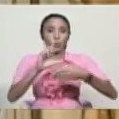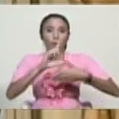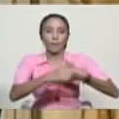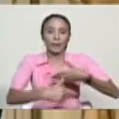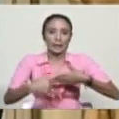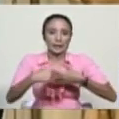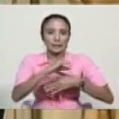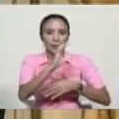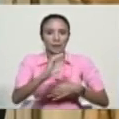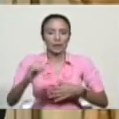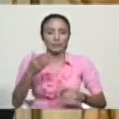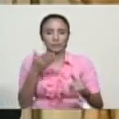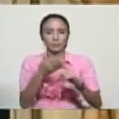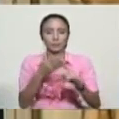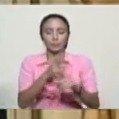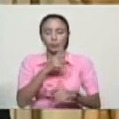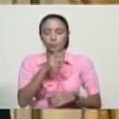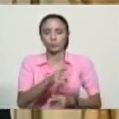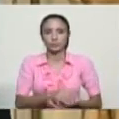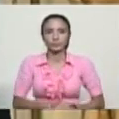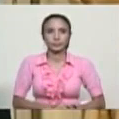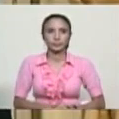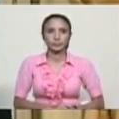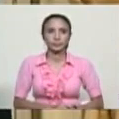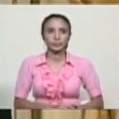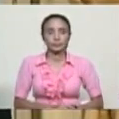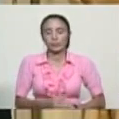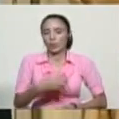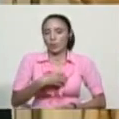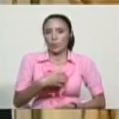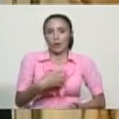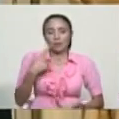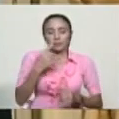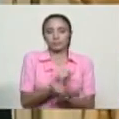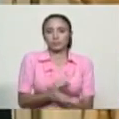Caribe. Yo digo que no podía ser de otra manera.